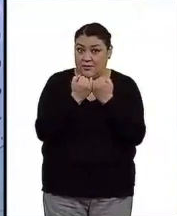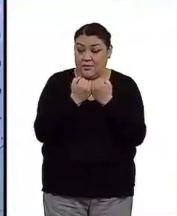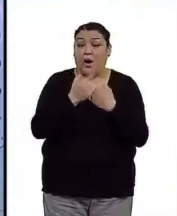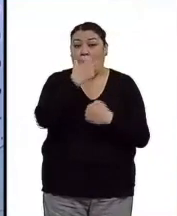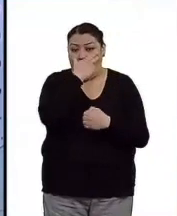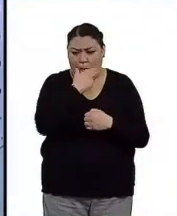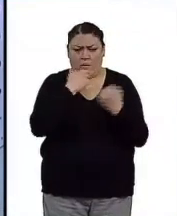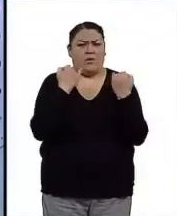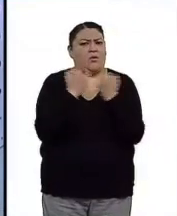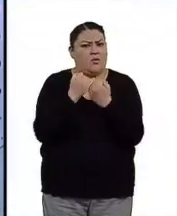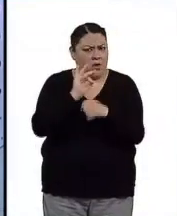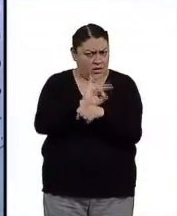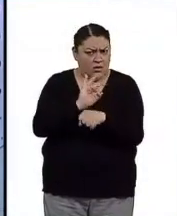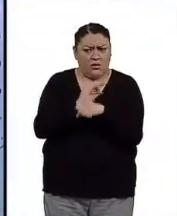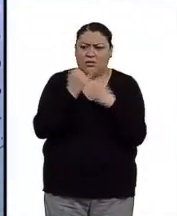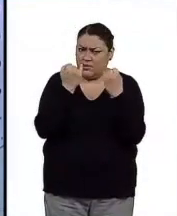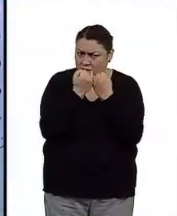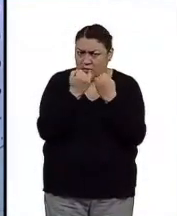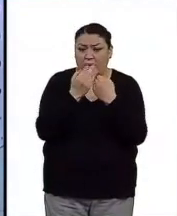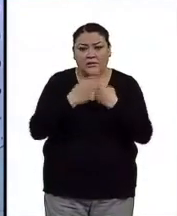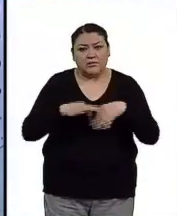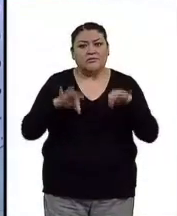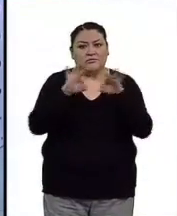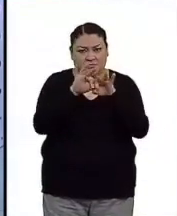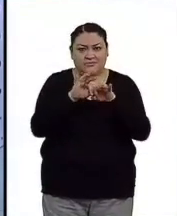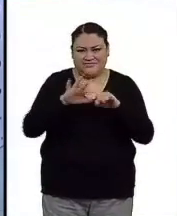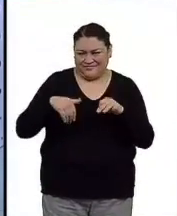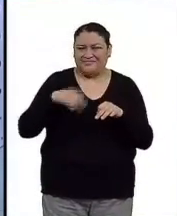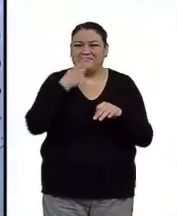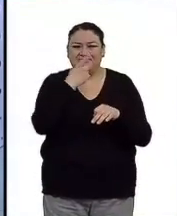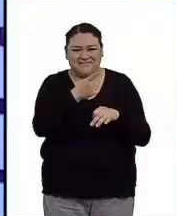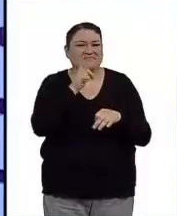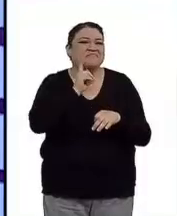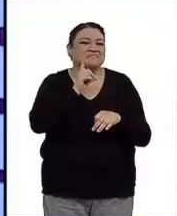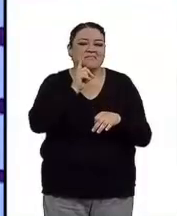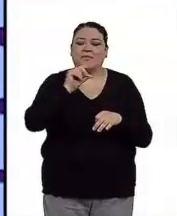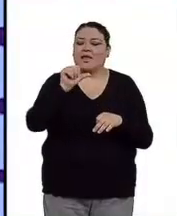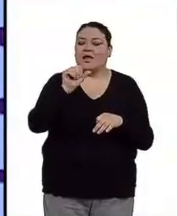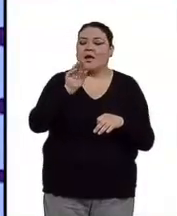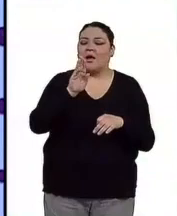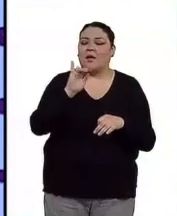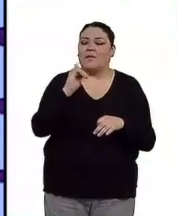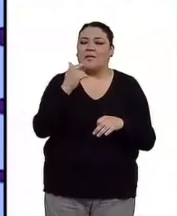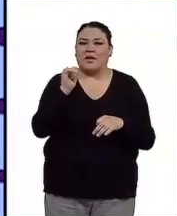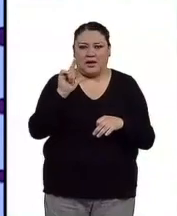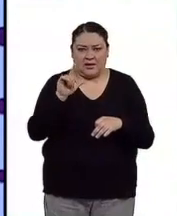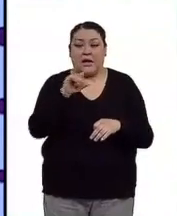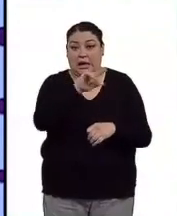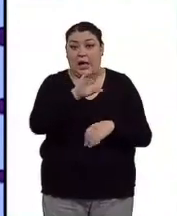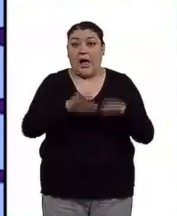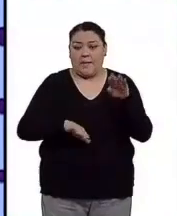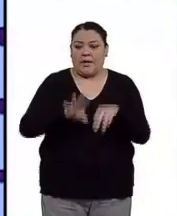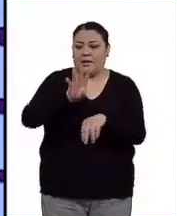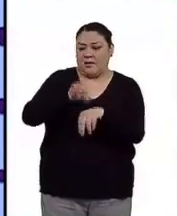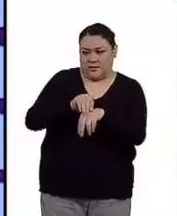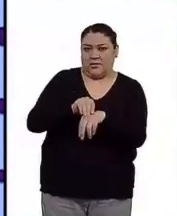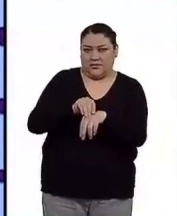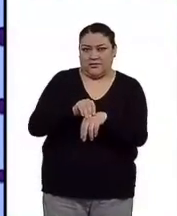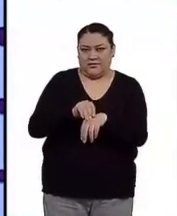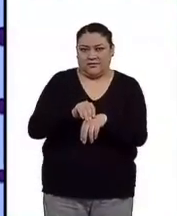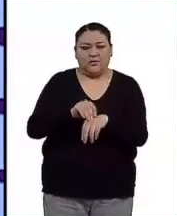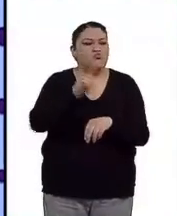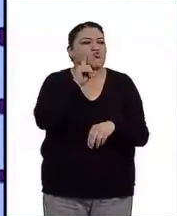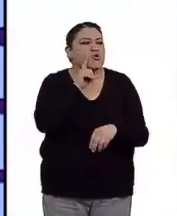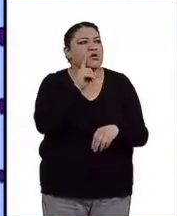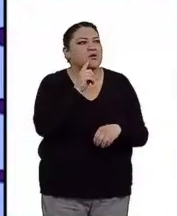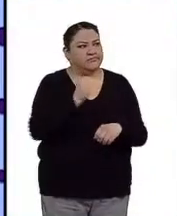los hombres. Creo que este es otro aspecto muy importante, ya por ahí en algún momento Abigail lo tocaba, pero muchos de estos permisos suelen ser usados por las